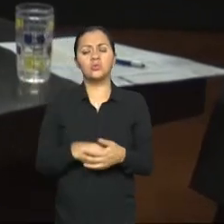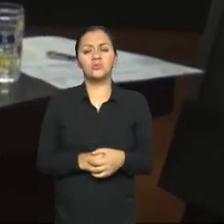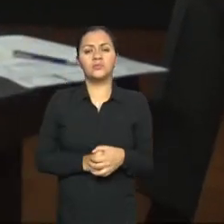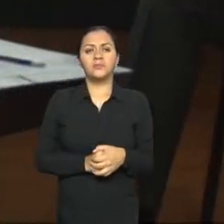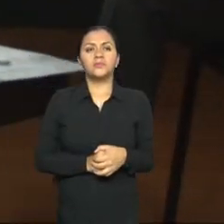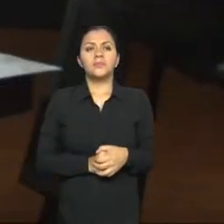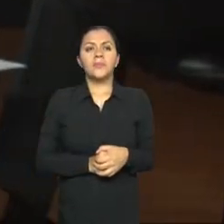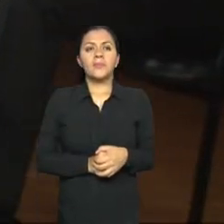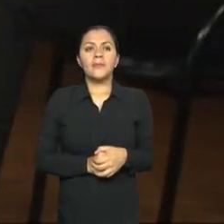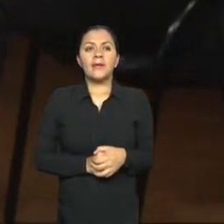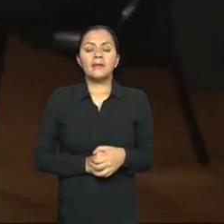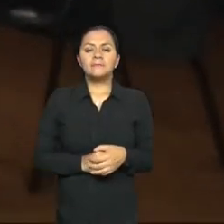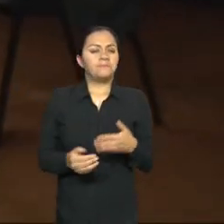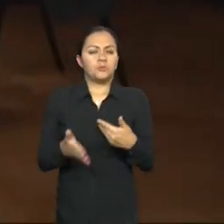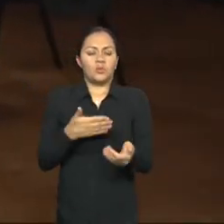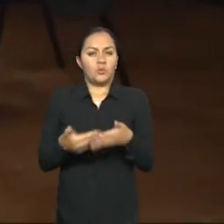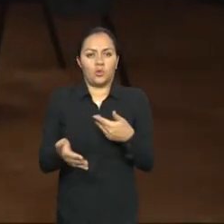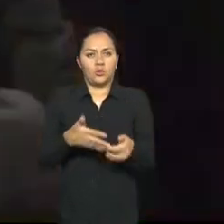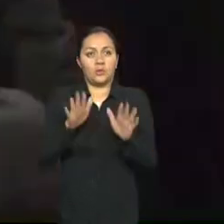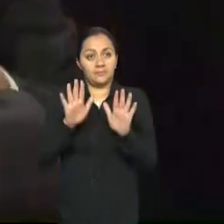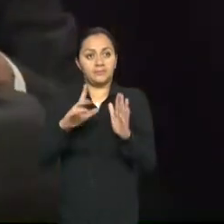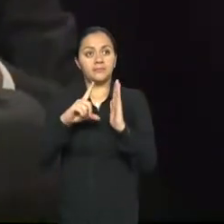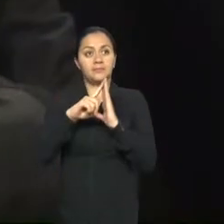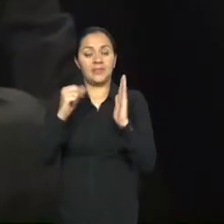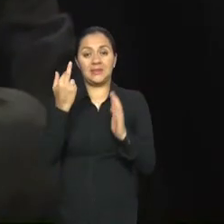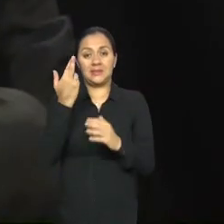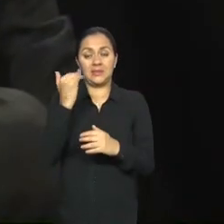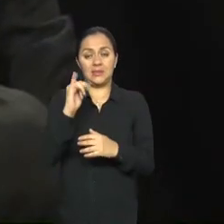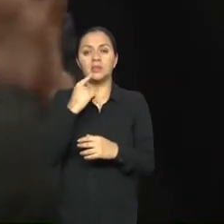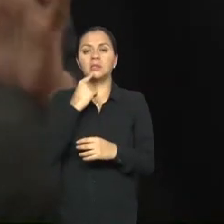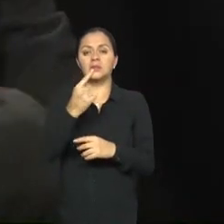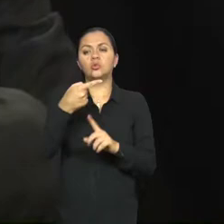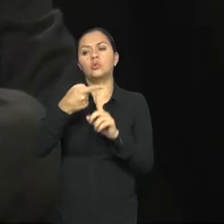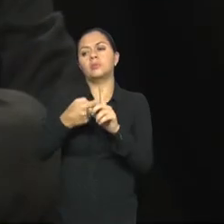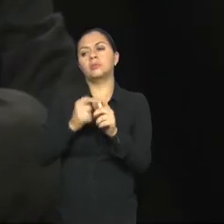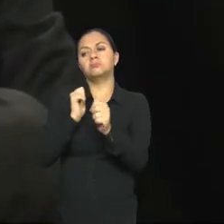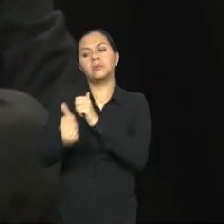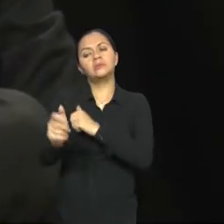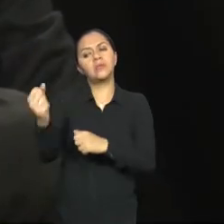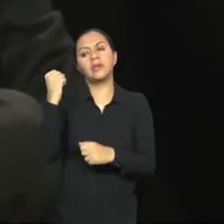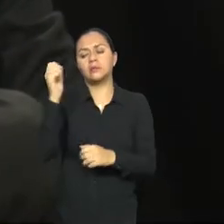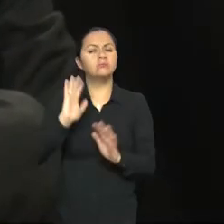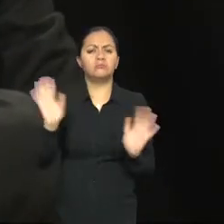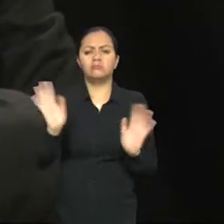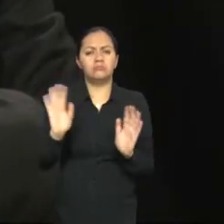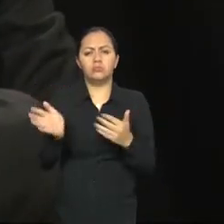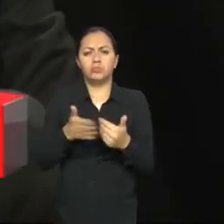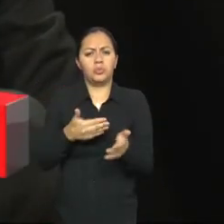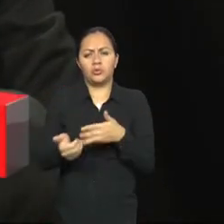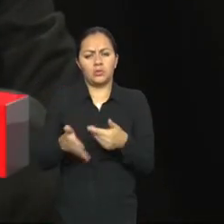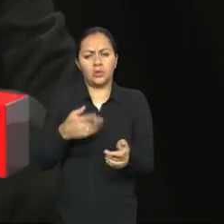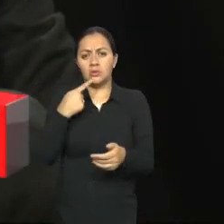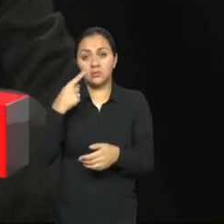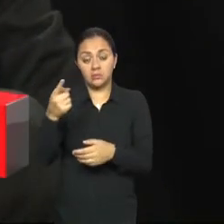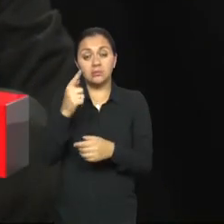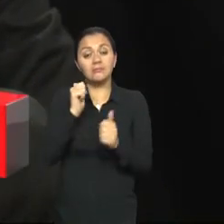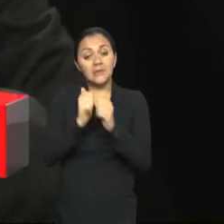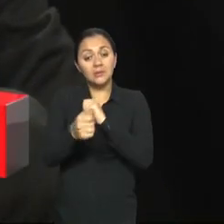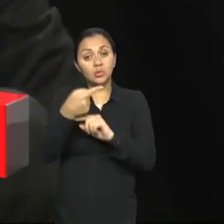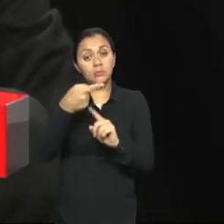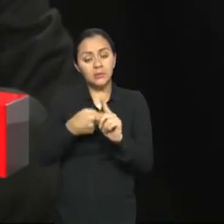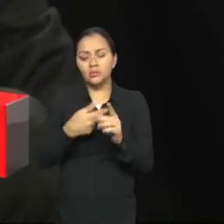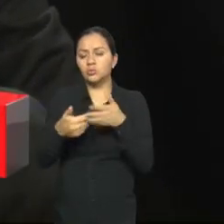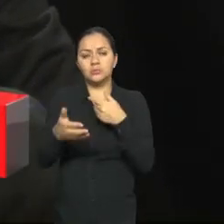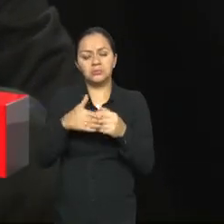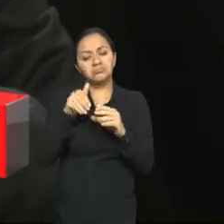procedimiento? No importa, no es que el Servicio de Rentas Internas dice se pasó su mes, ya no tiene derecho. No. Es más, la normativa habla de que tienes el